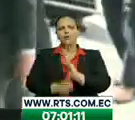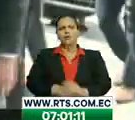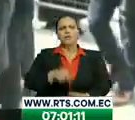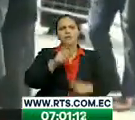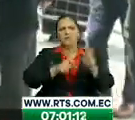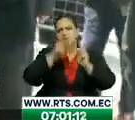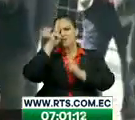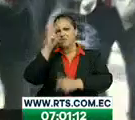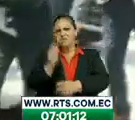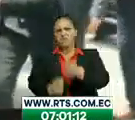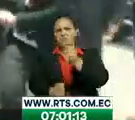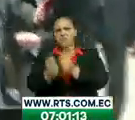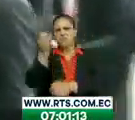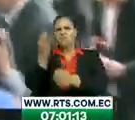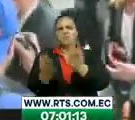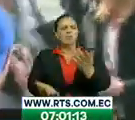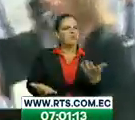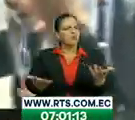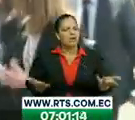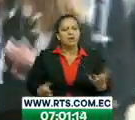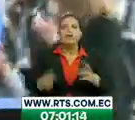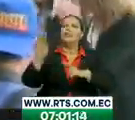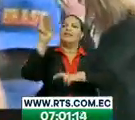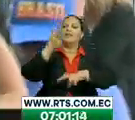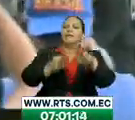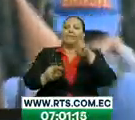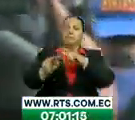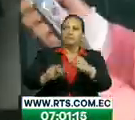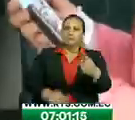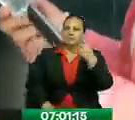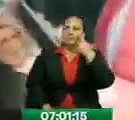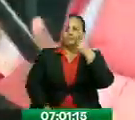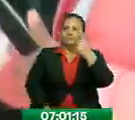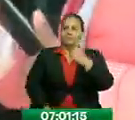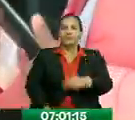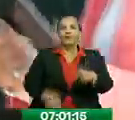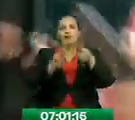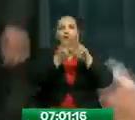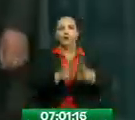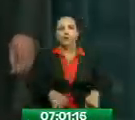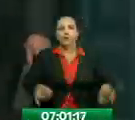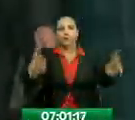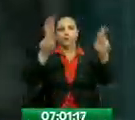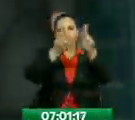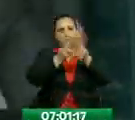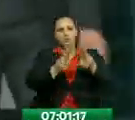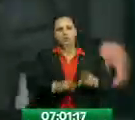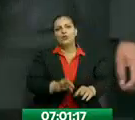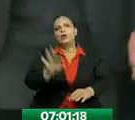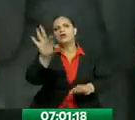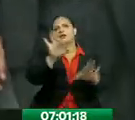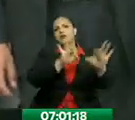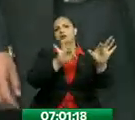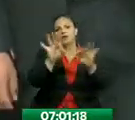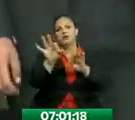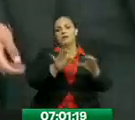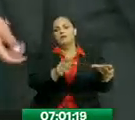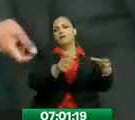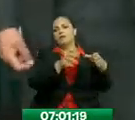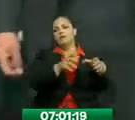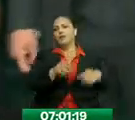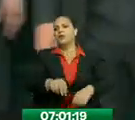Funcionarios del Alto Comisionado de las Naciones Unidas para los Derechos Humanos y de la Comisión Interamericana de Derechos Humanos,